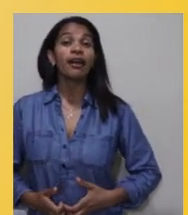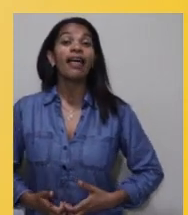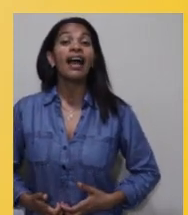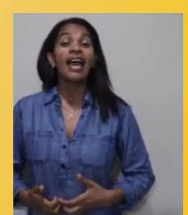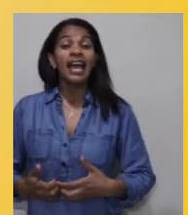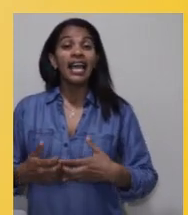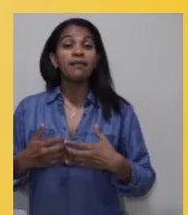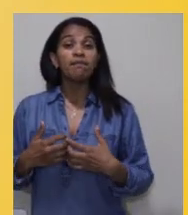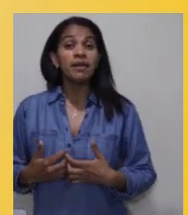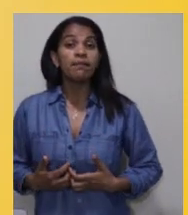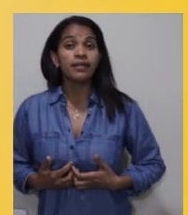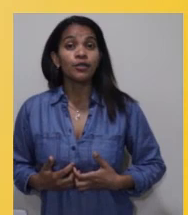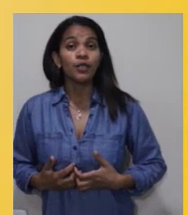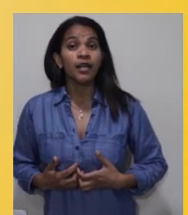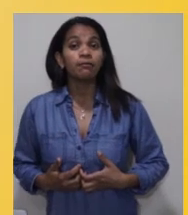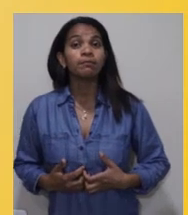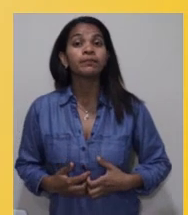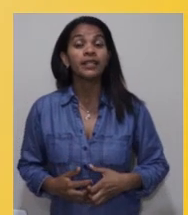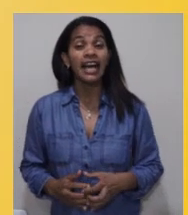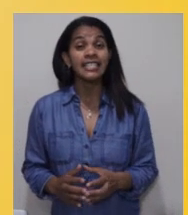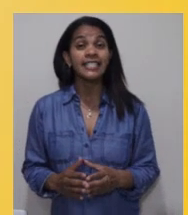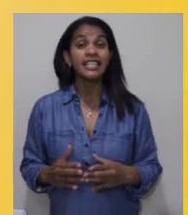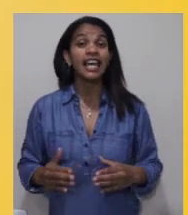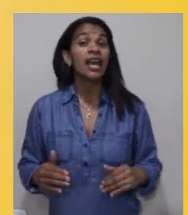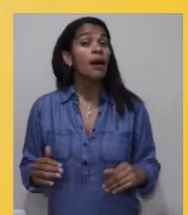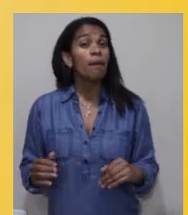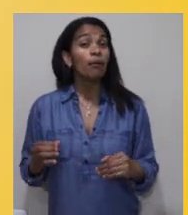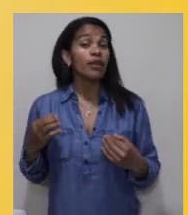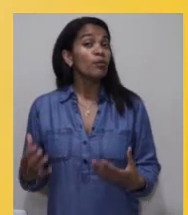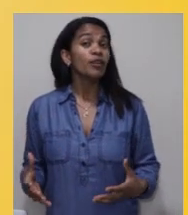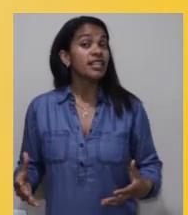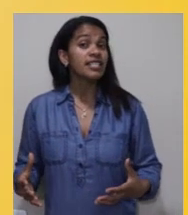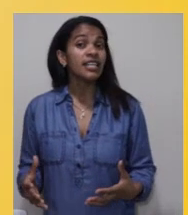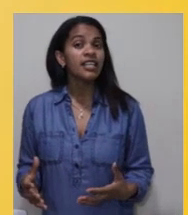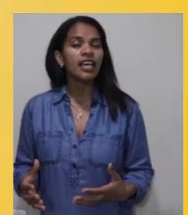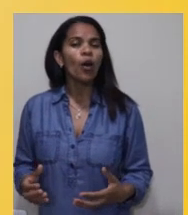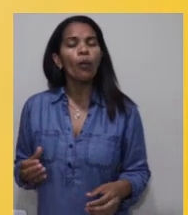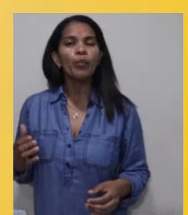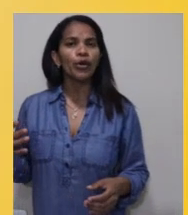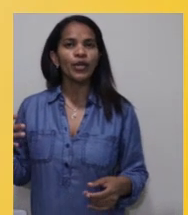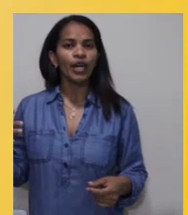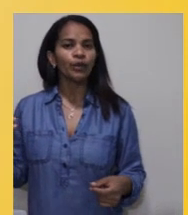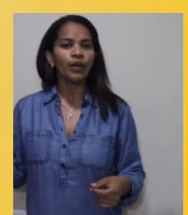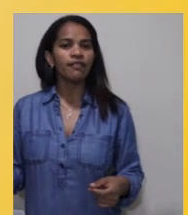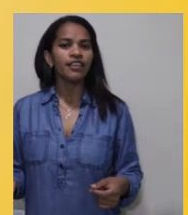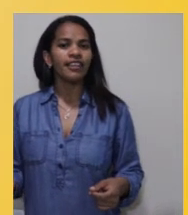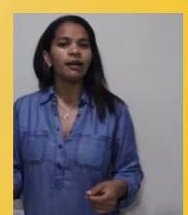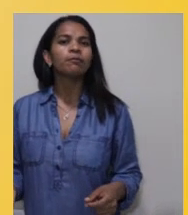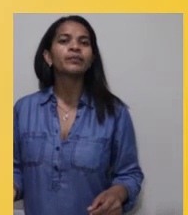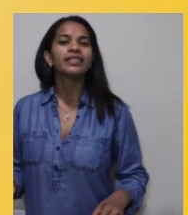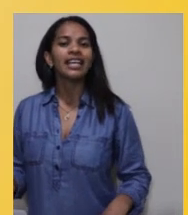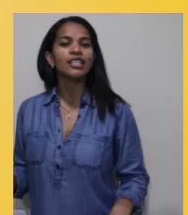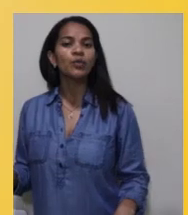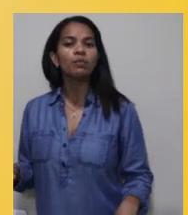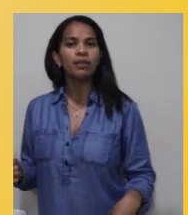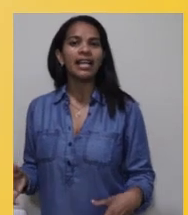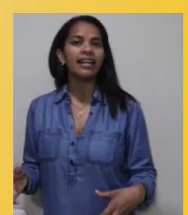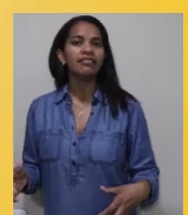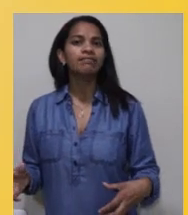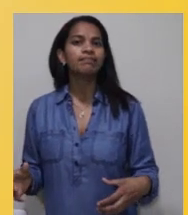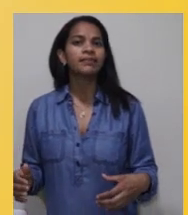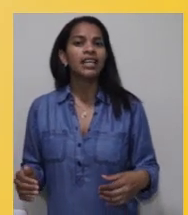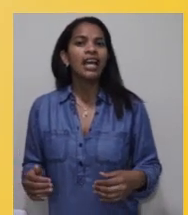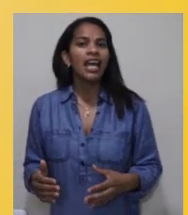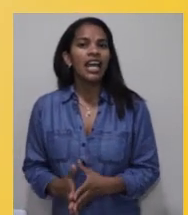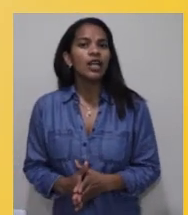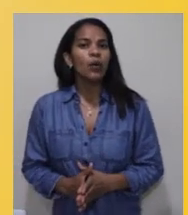van enfocadas en mi persona. Así que podemos decir que un proyecto de vida es un